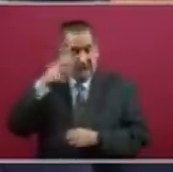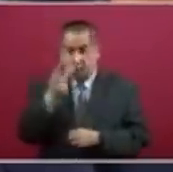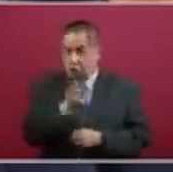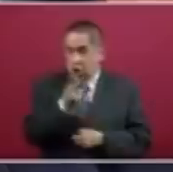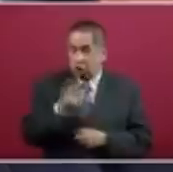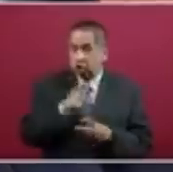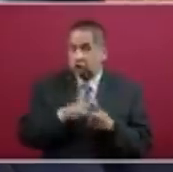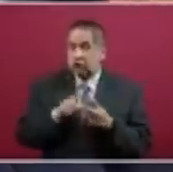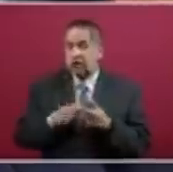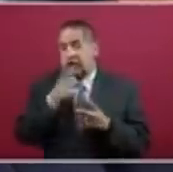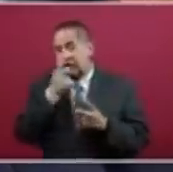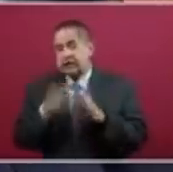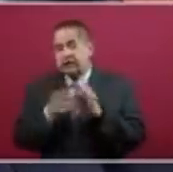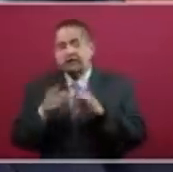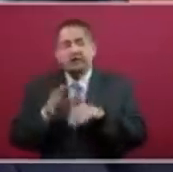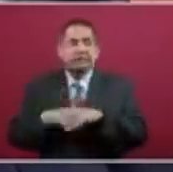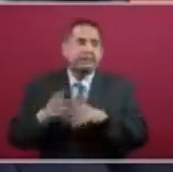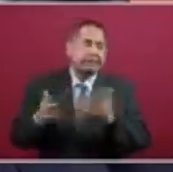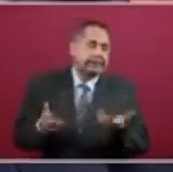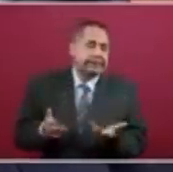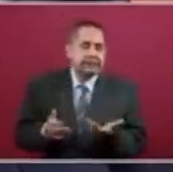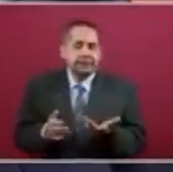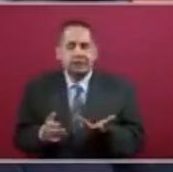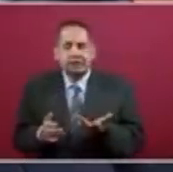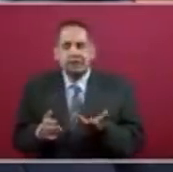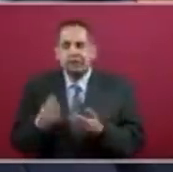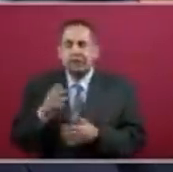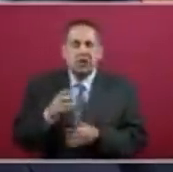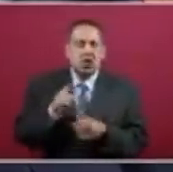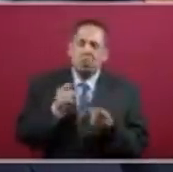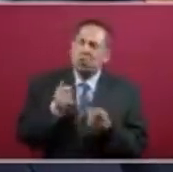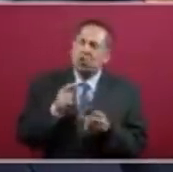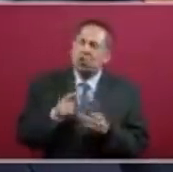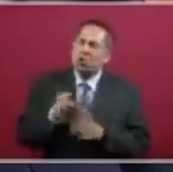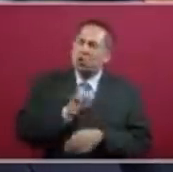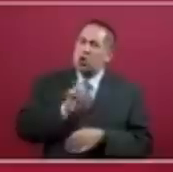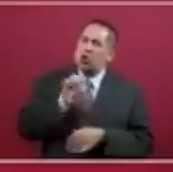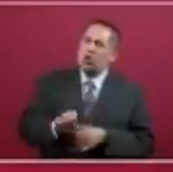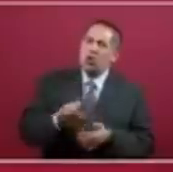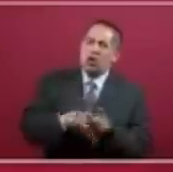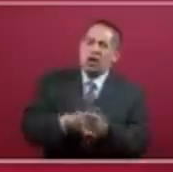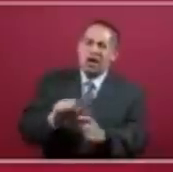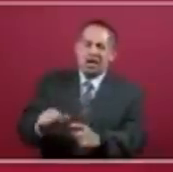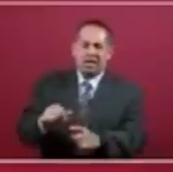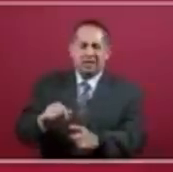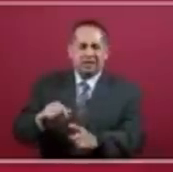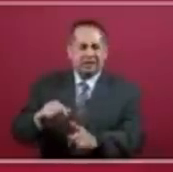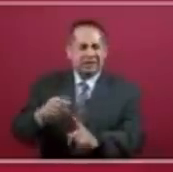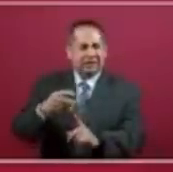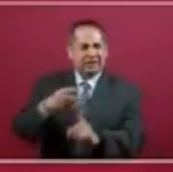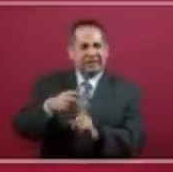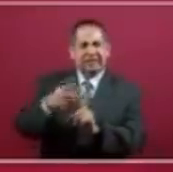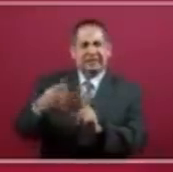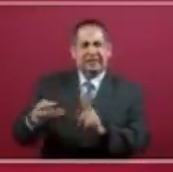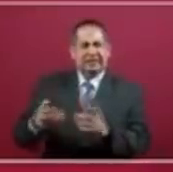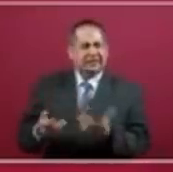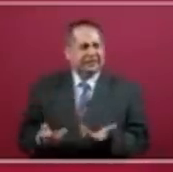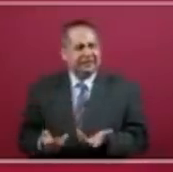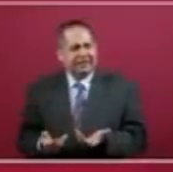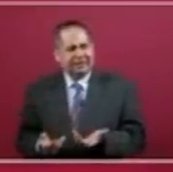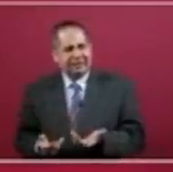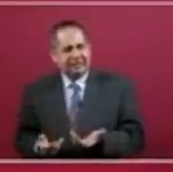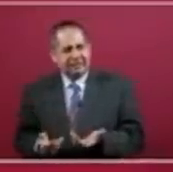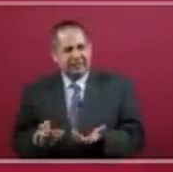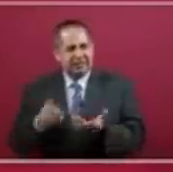comentarios, pues, por demás, no quiero decir homofóbicos, pero sí en los que se extrañaban de la